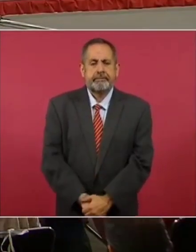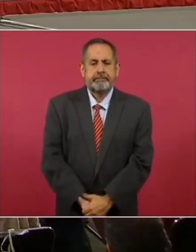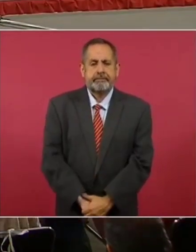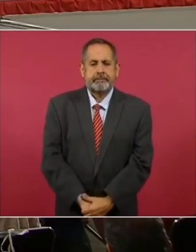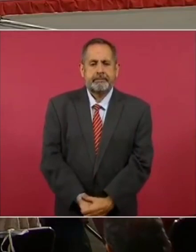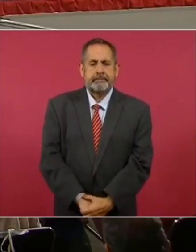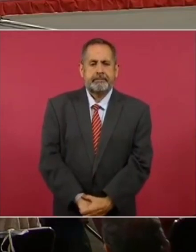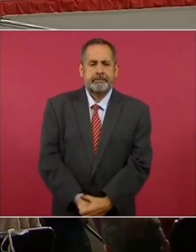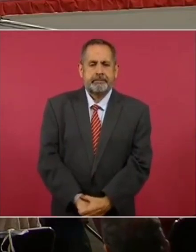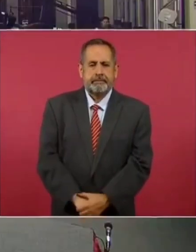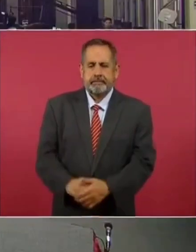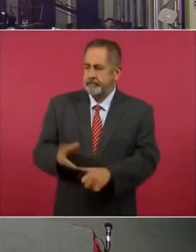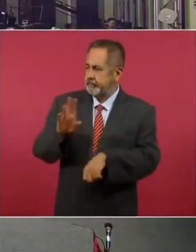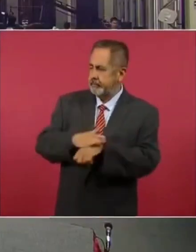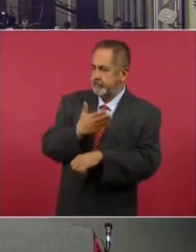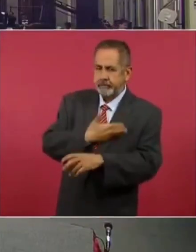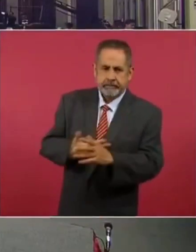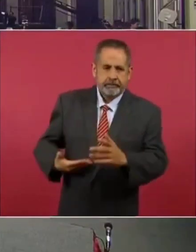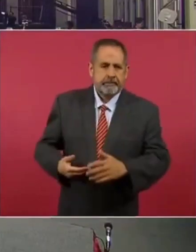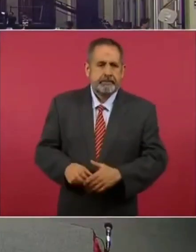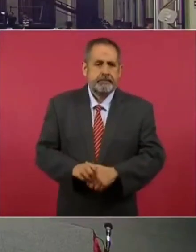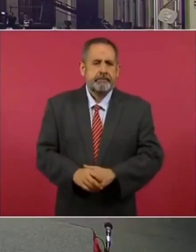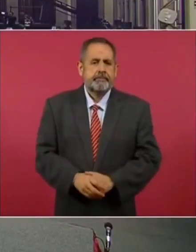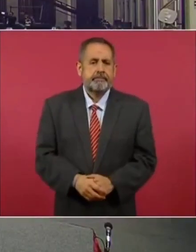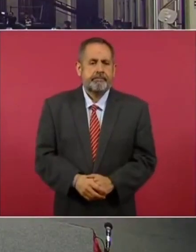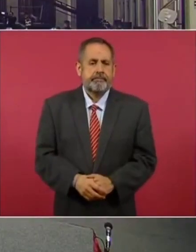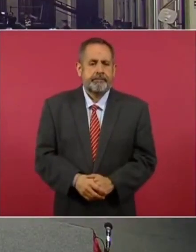con su permiso señor presidente